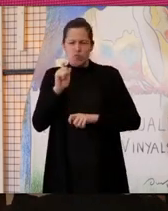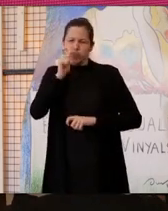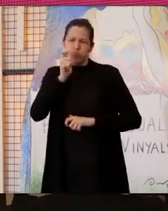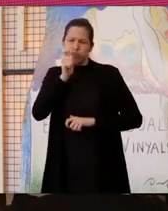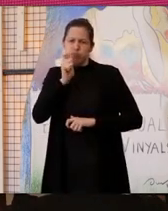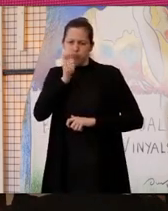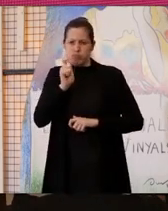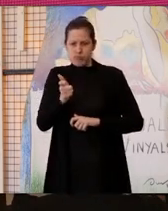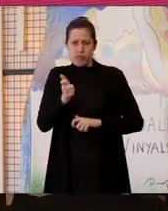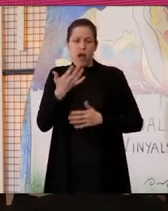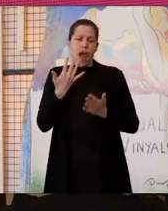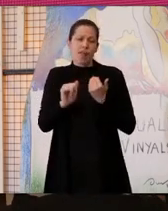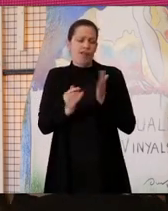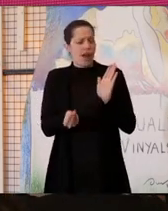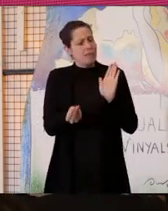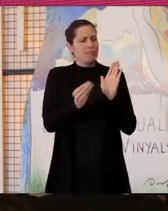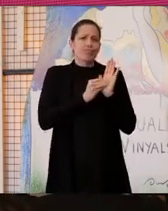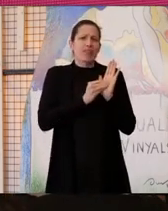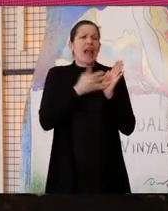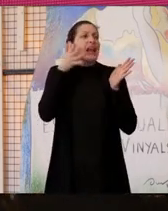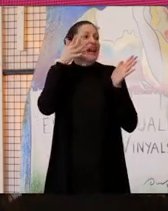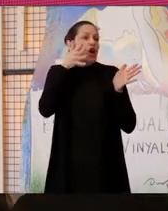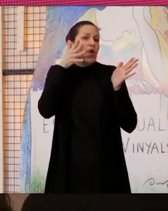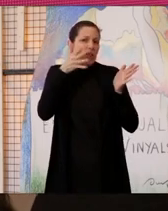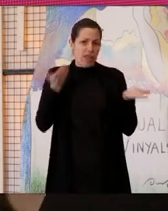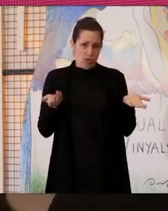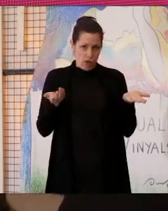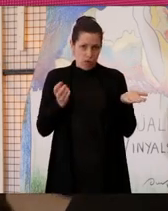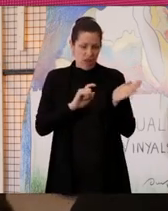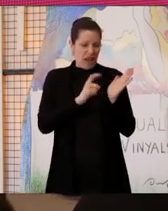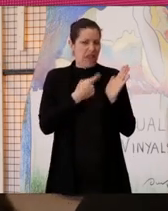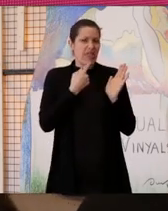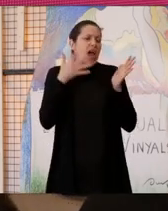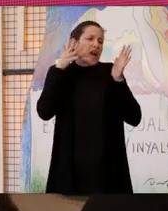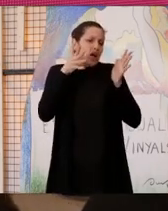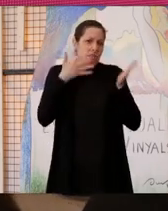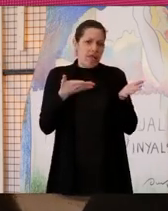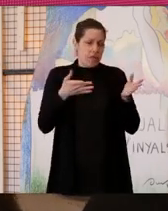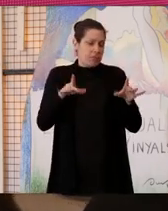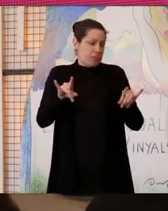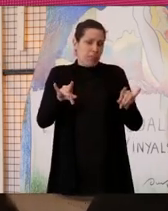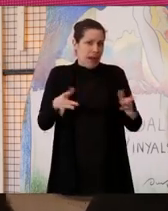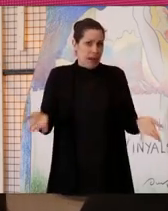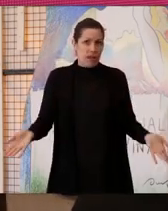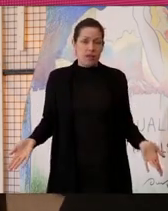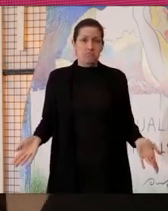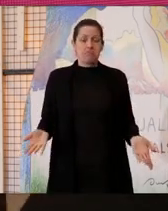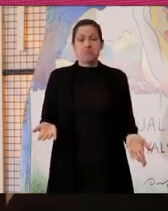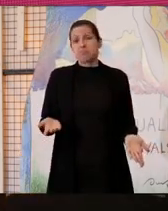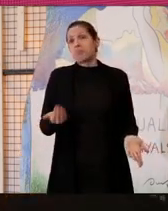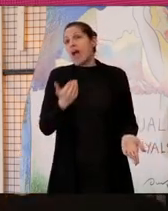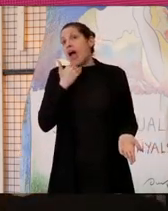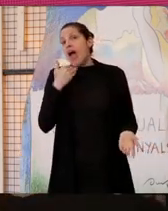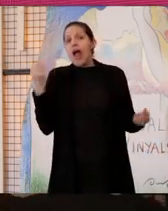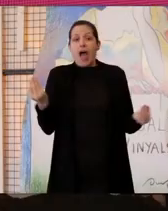recomendación Claro en una ley una recomendación vamos lo nunca visto no sirvió para nada algo han mejorado las situaciones